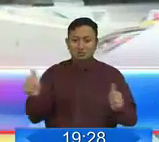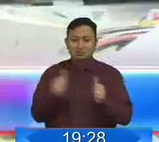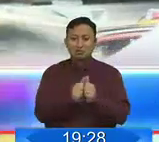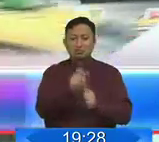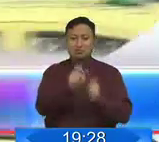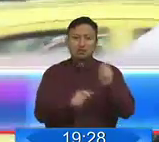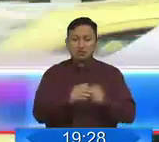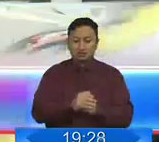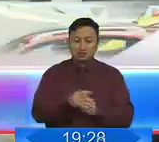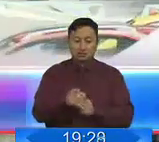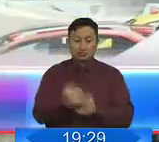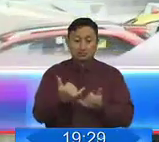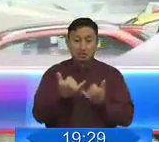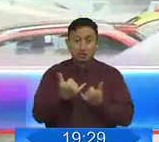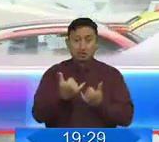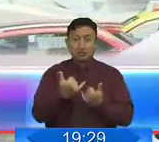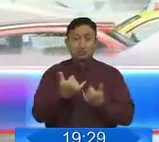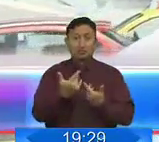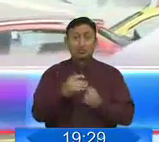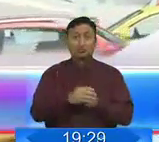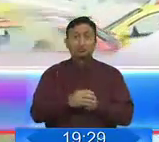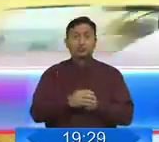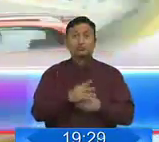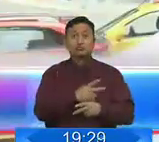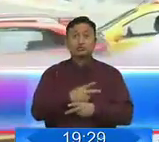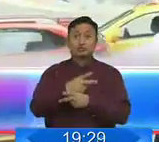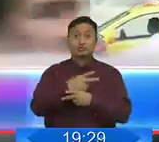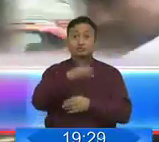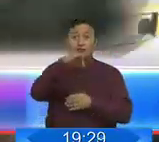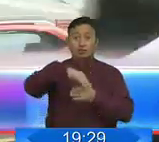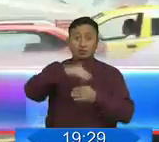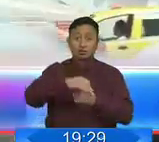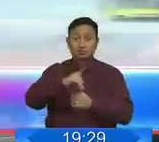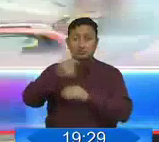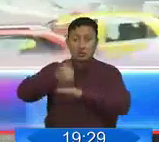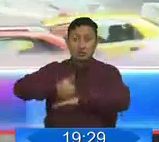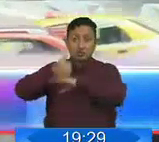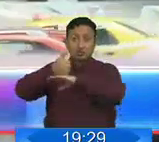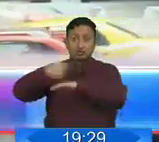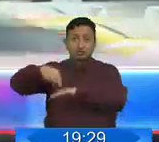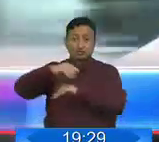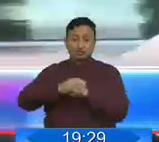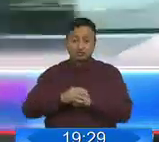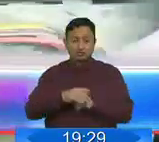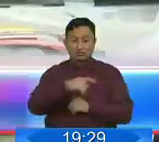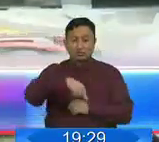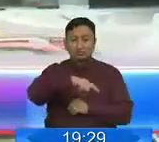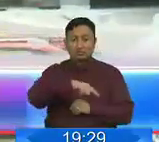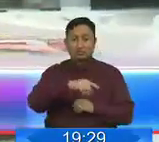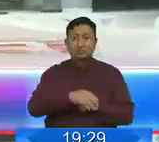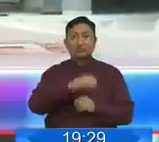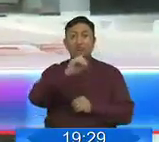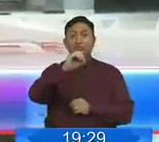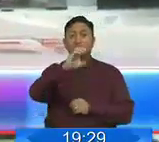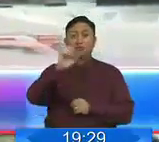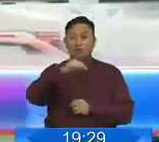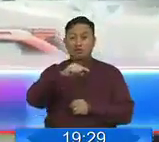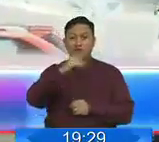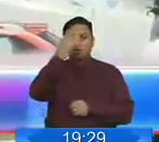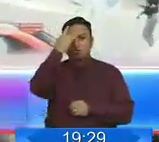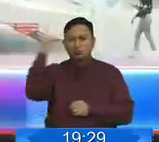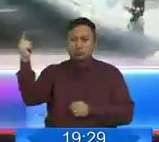ese es el temor que tiene el Consejo Electoral y el temor de las autoridades de no permitir que venga la OEA a observar